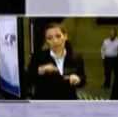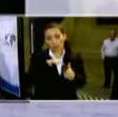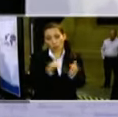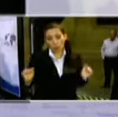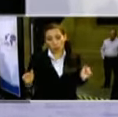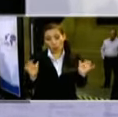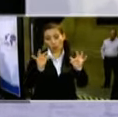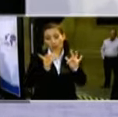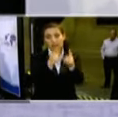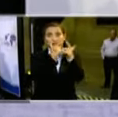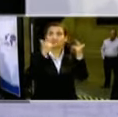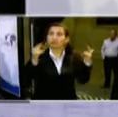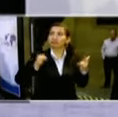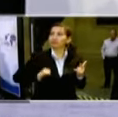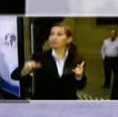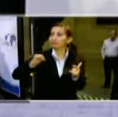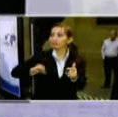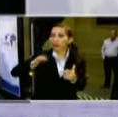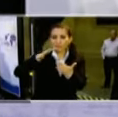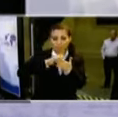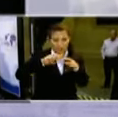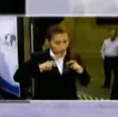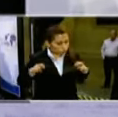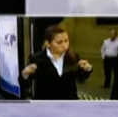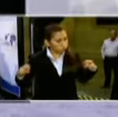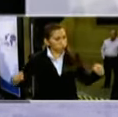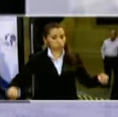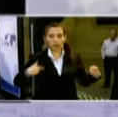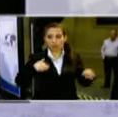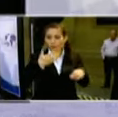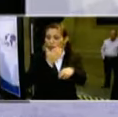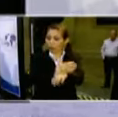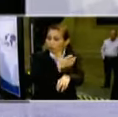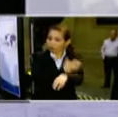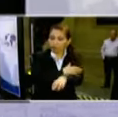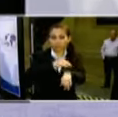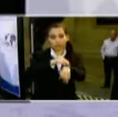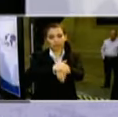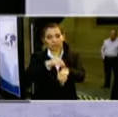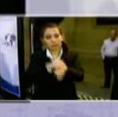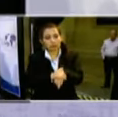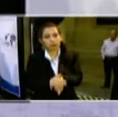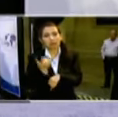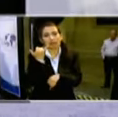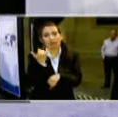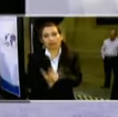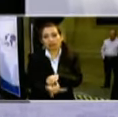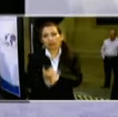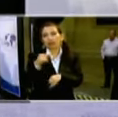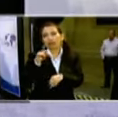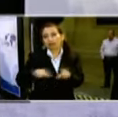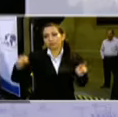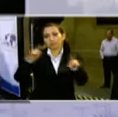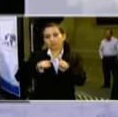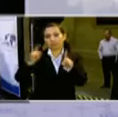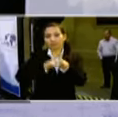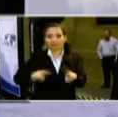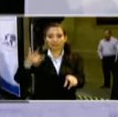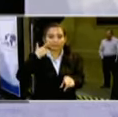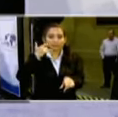recinto histórico y compartiendo la mesa con mis colegas, mis amigos y con los distinguidos